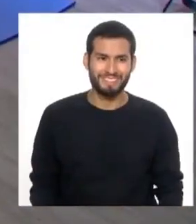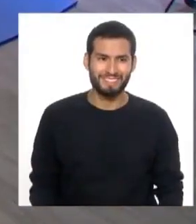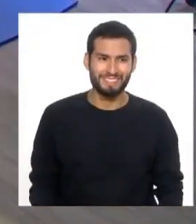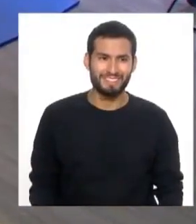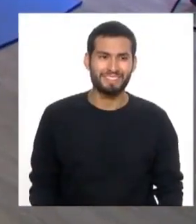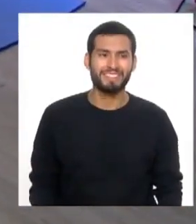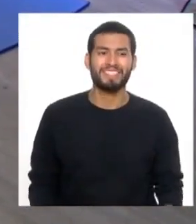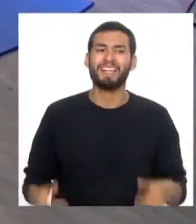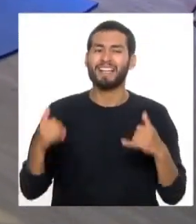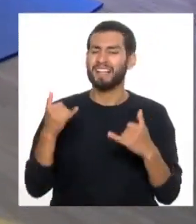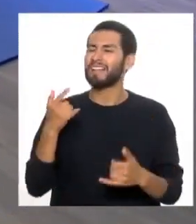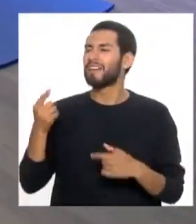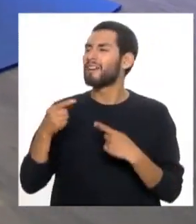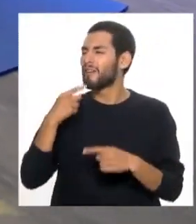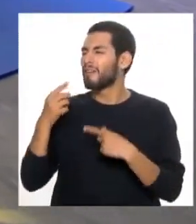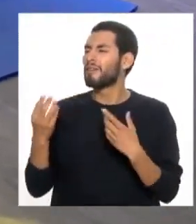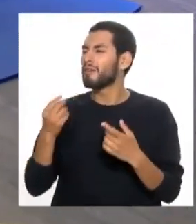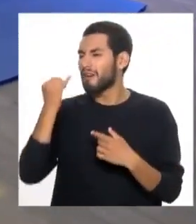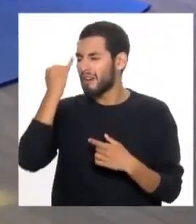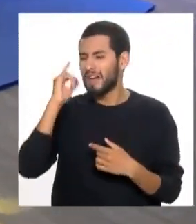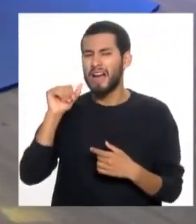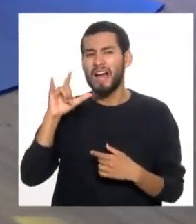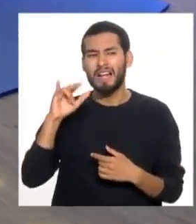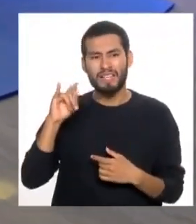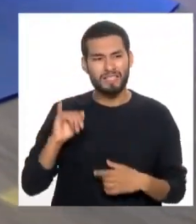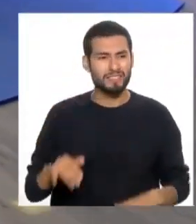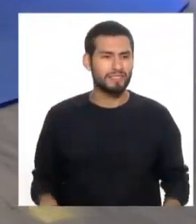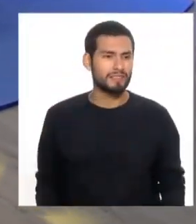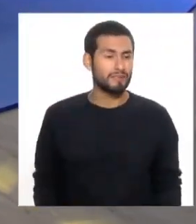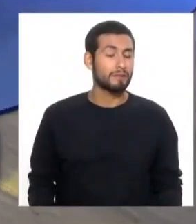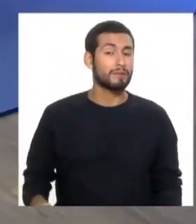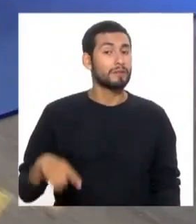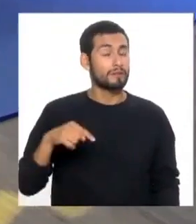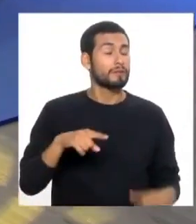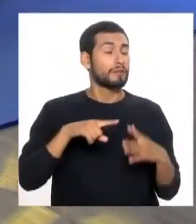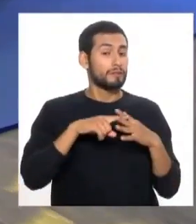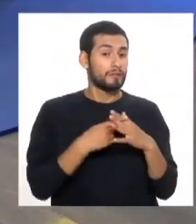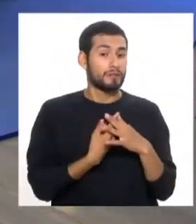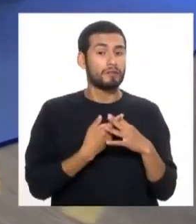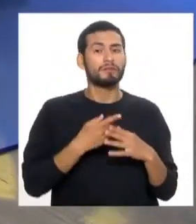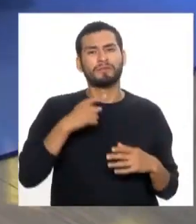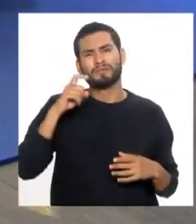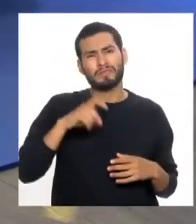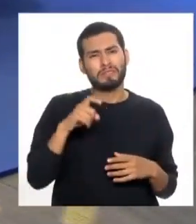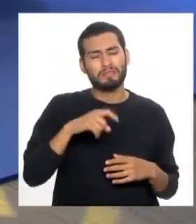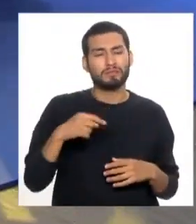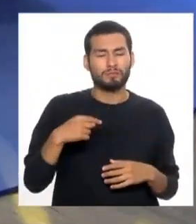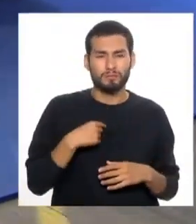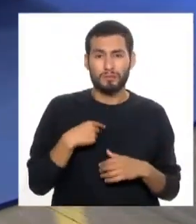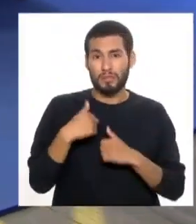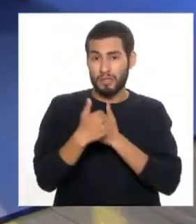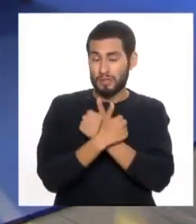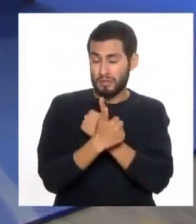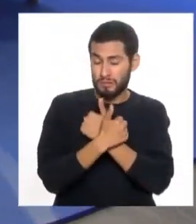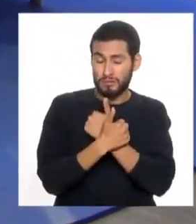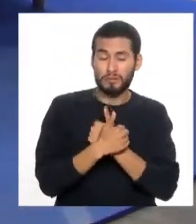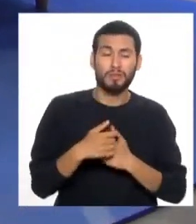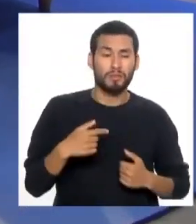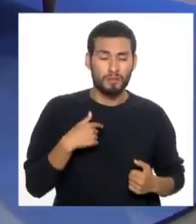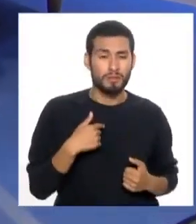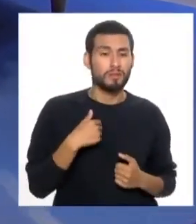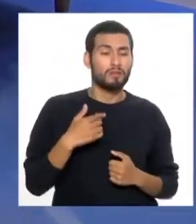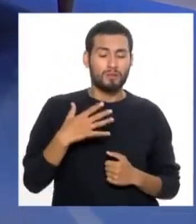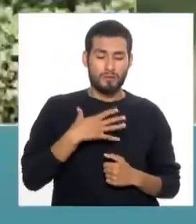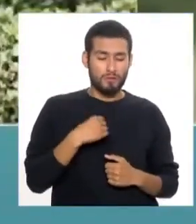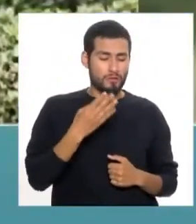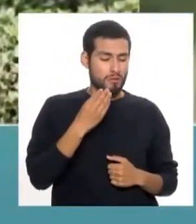Ahora cuéntanos cómo nace Alinti. Alinti nace básicamente primero por una necesidad. Yo soy de Ayacucho, ¿no? Hasta mis